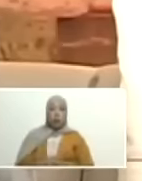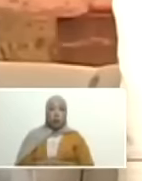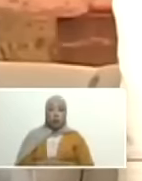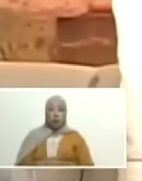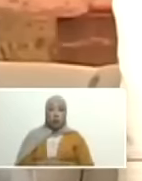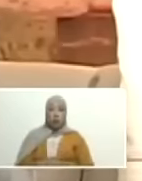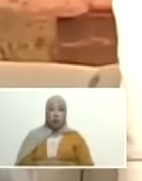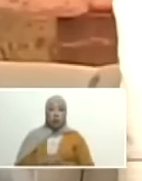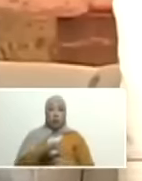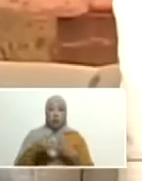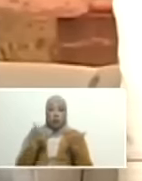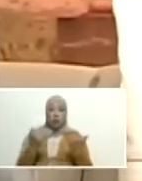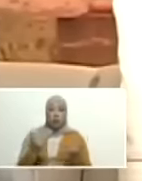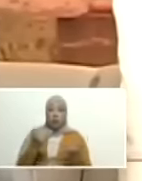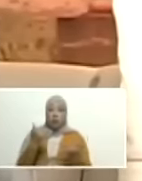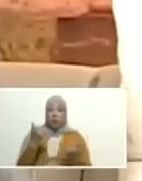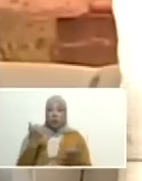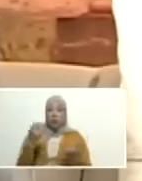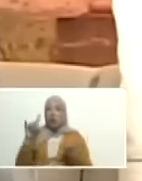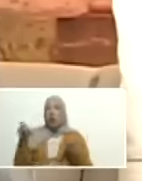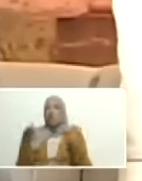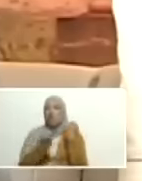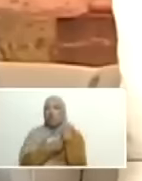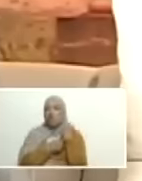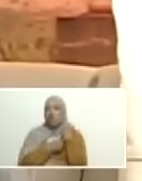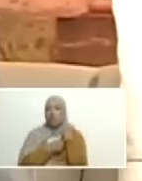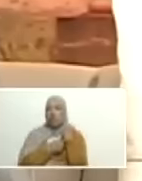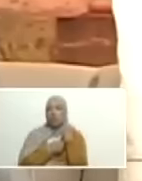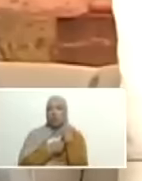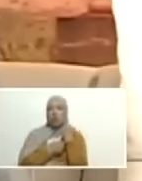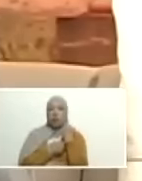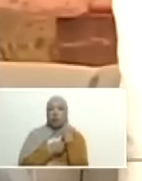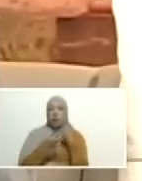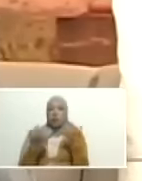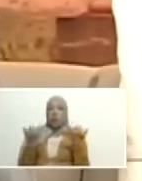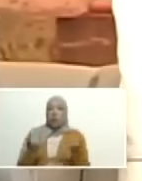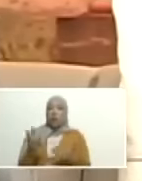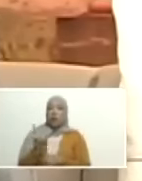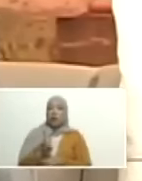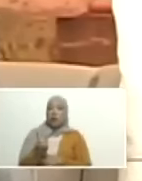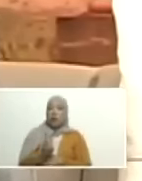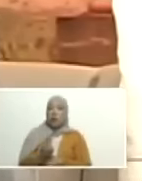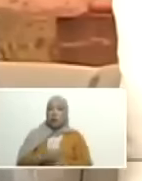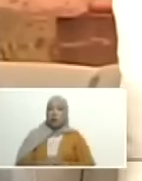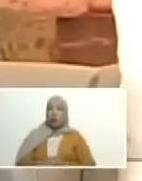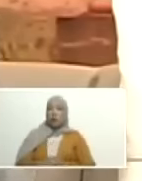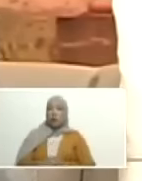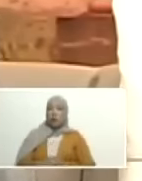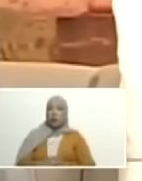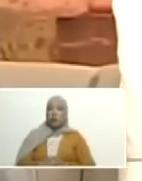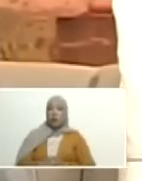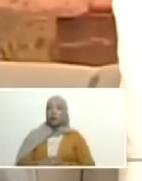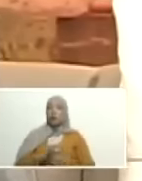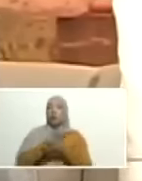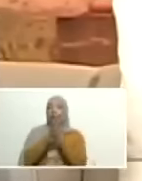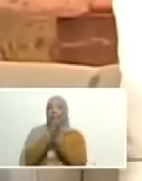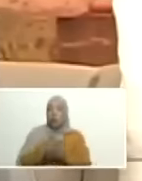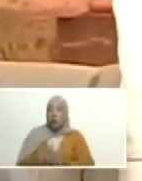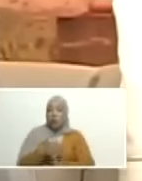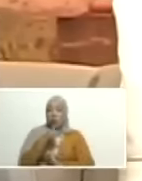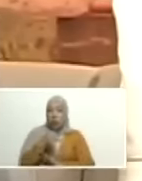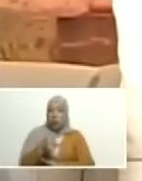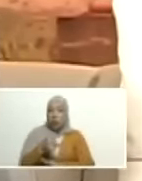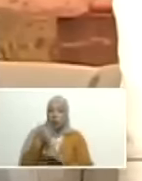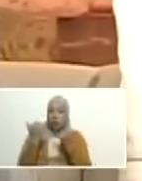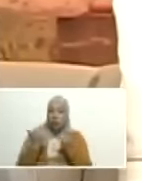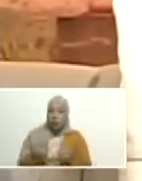¿Qué le pasó a Guaidó? Se estrelló con la realidad venezolana. Se secó. Y ahora